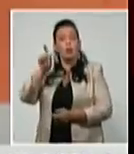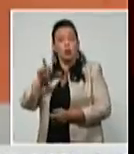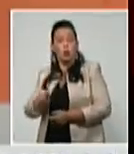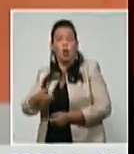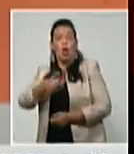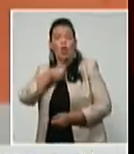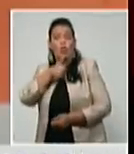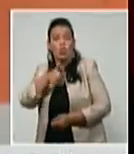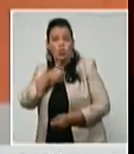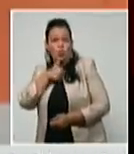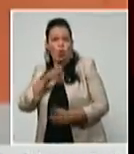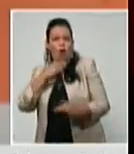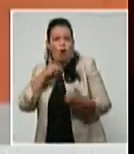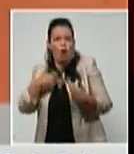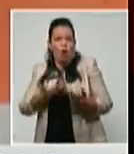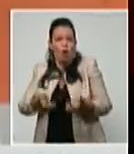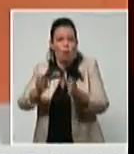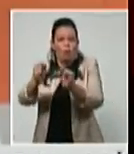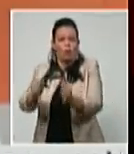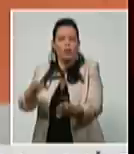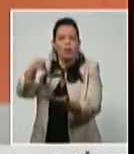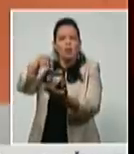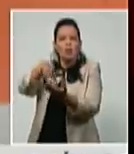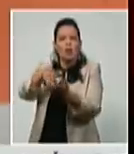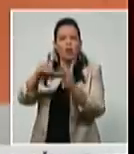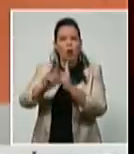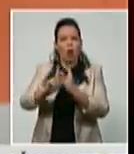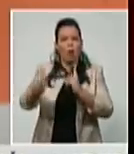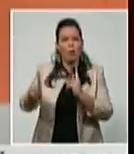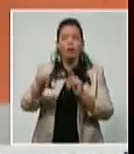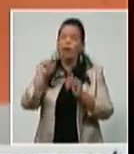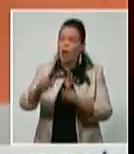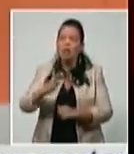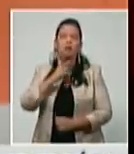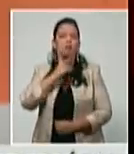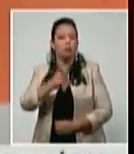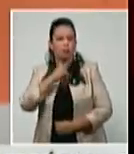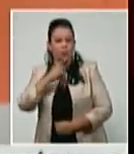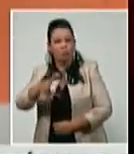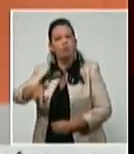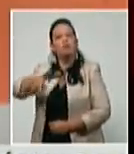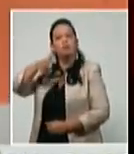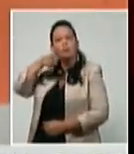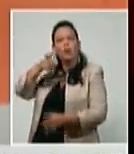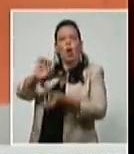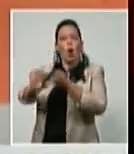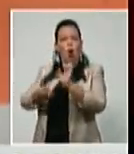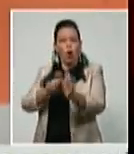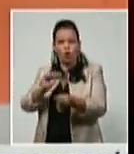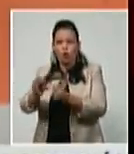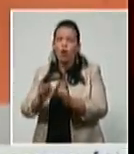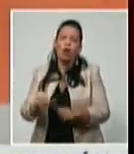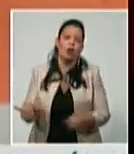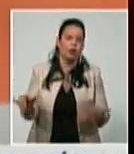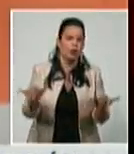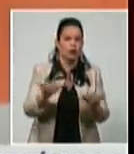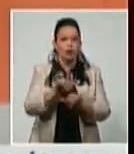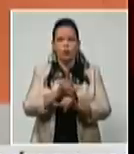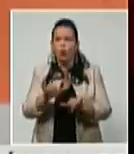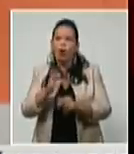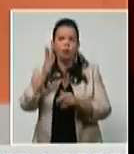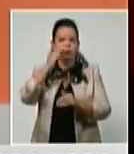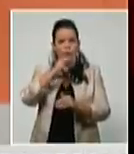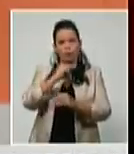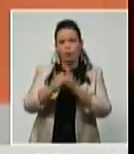que tenemos para sospechosos, con un seguimiento también oportuno de todas las